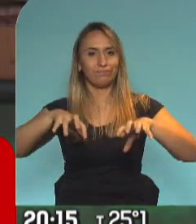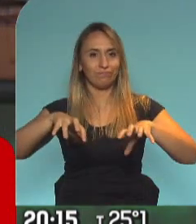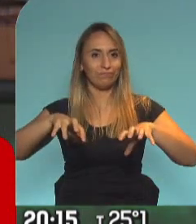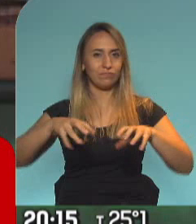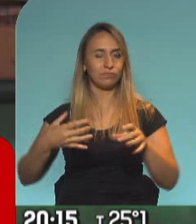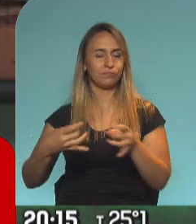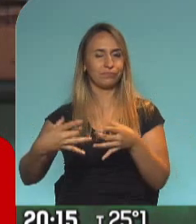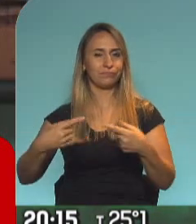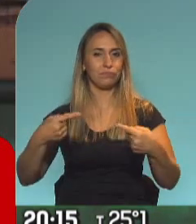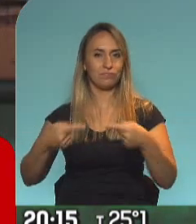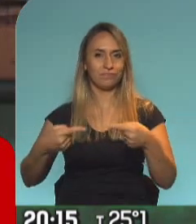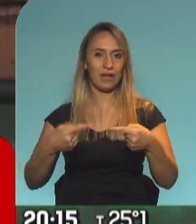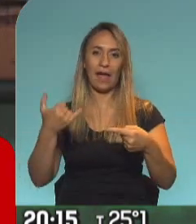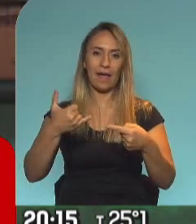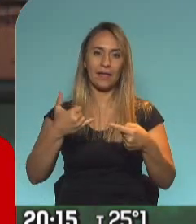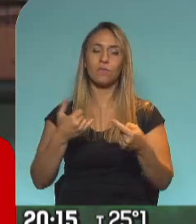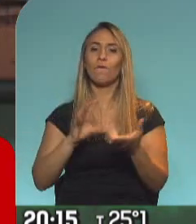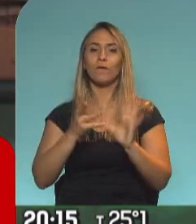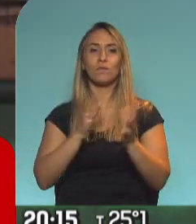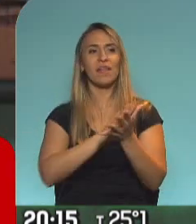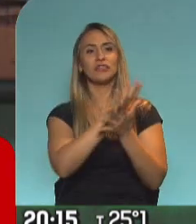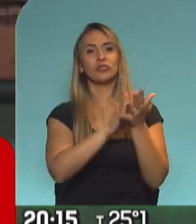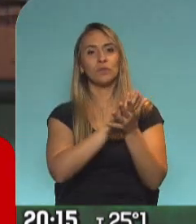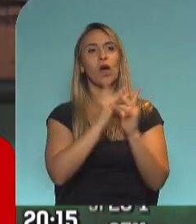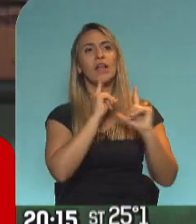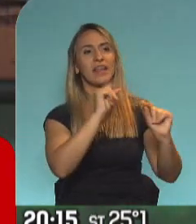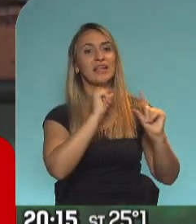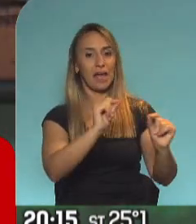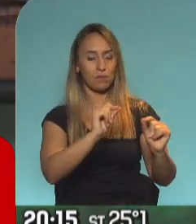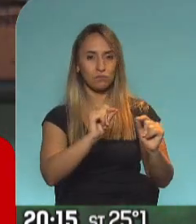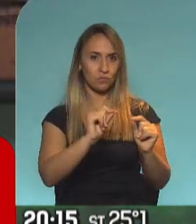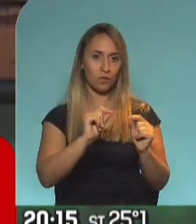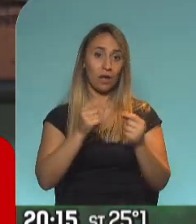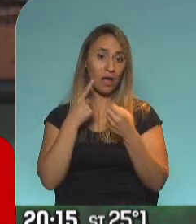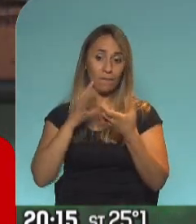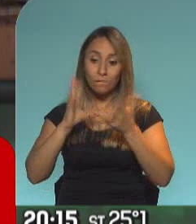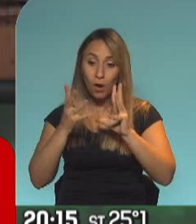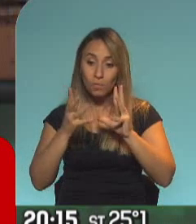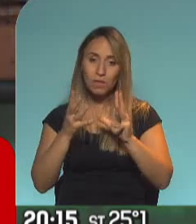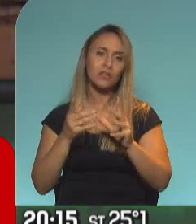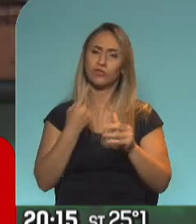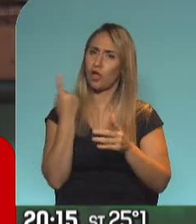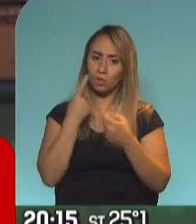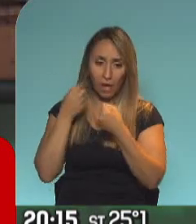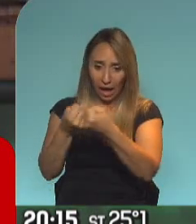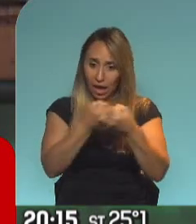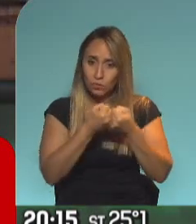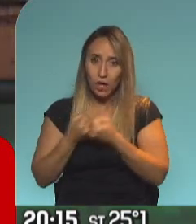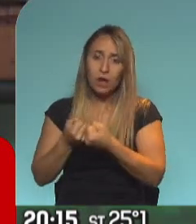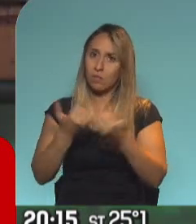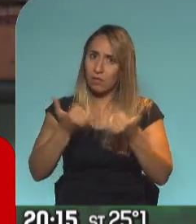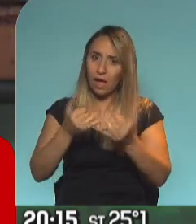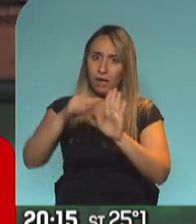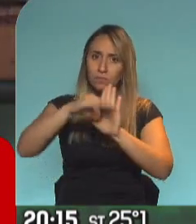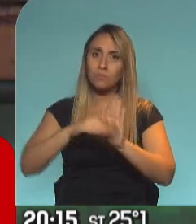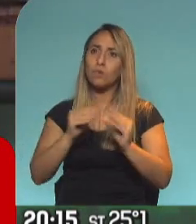cómo hacer o intentar que se oigan los reclamos de las agrupaciones. Todos coinciden en que los reclamos están sobre la mesa, pero